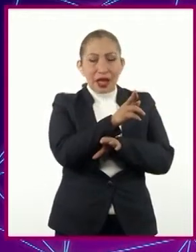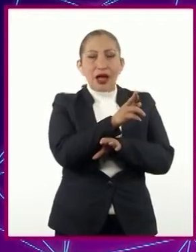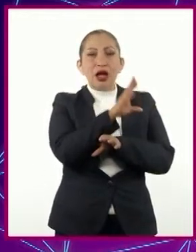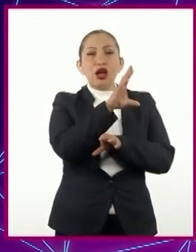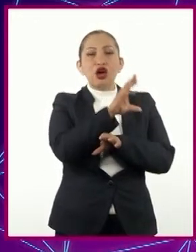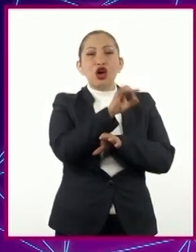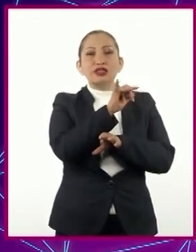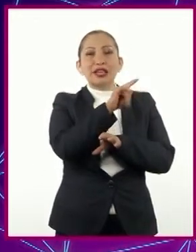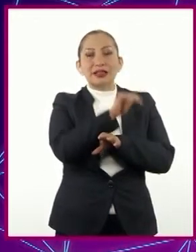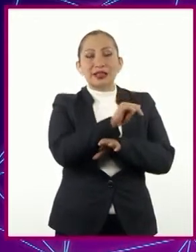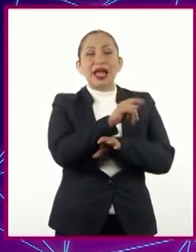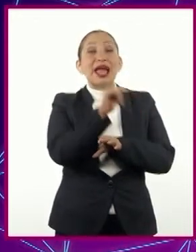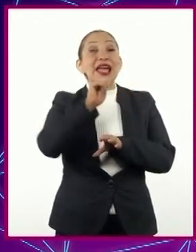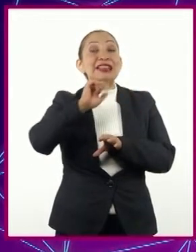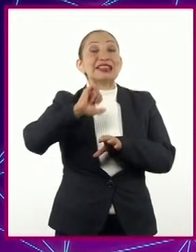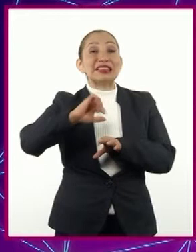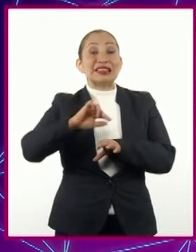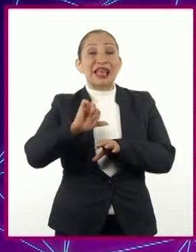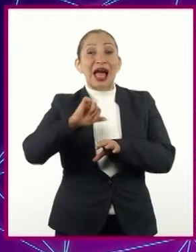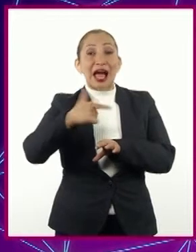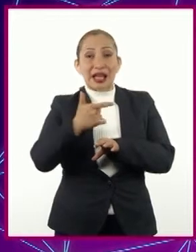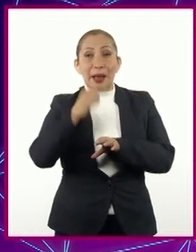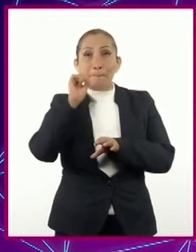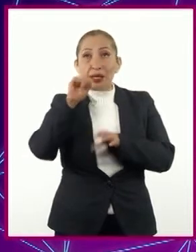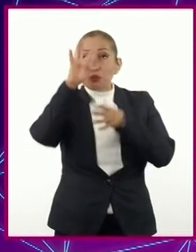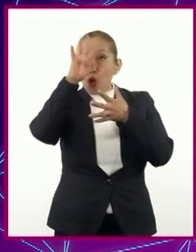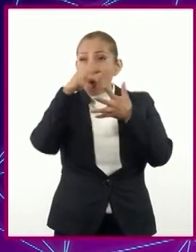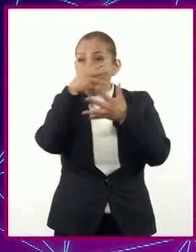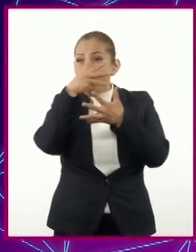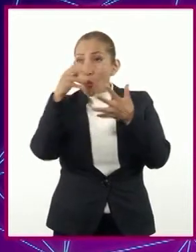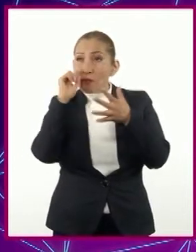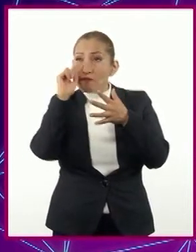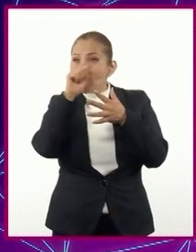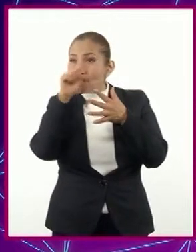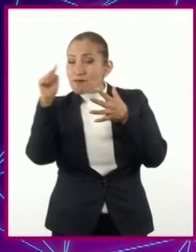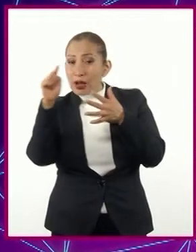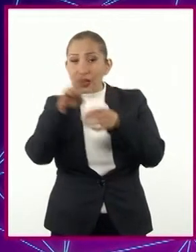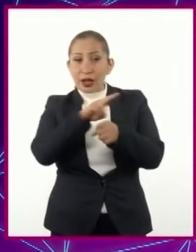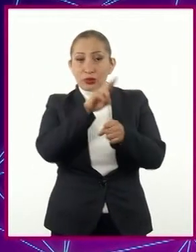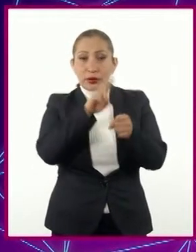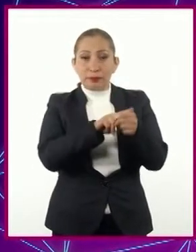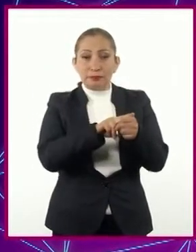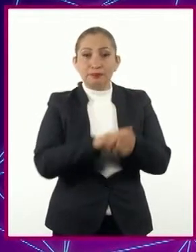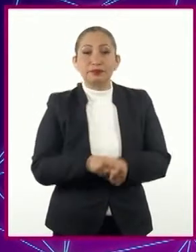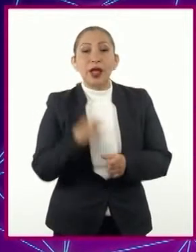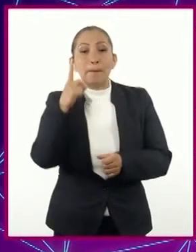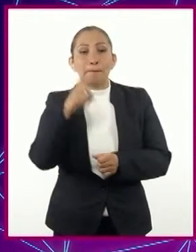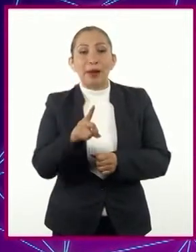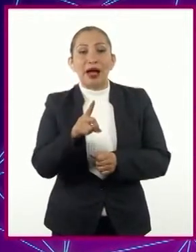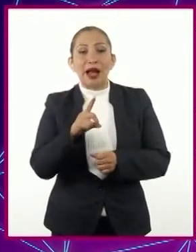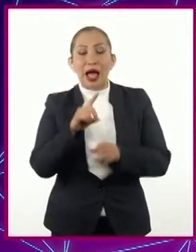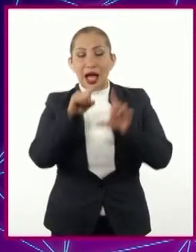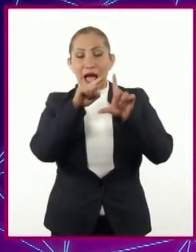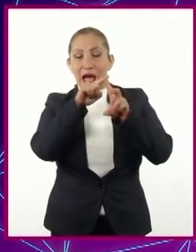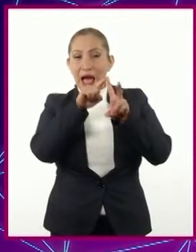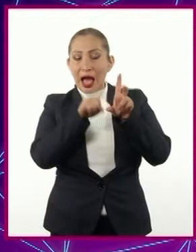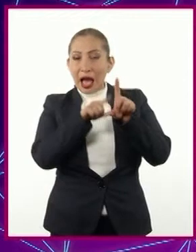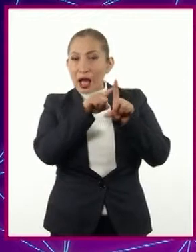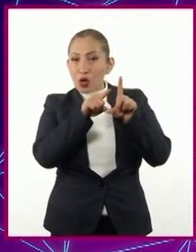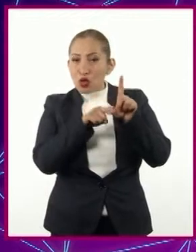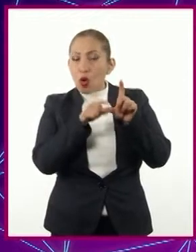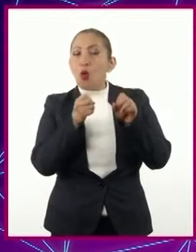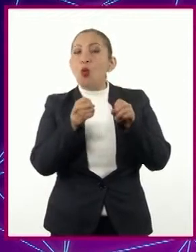cociente de la función tangente en las tablas trigonométricas naturales para obtener el ángulo de